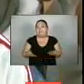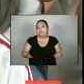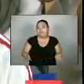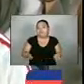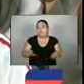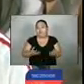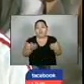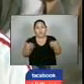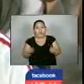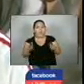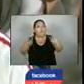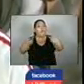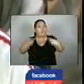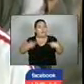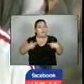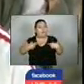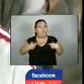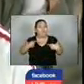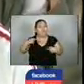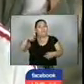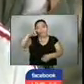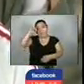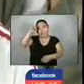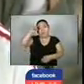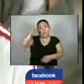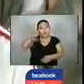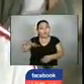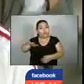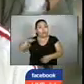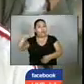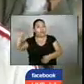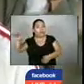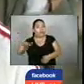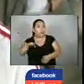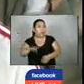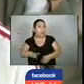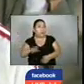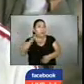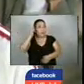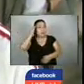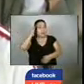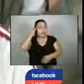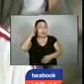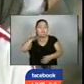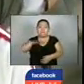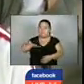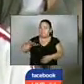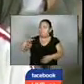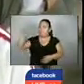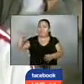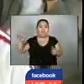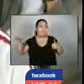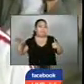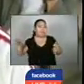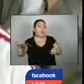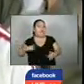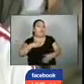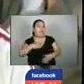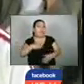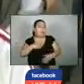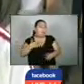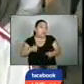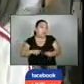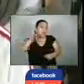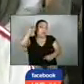de la oportunidad de poder seguir así legal, ya que pues hoy en día viajar así legalmente está bastante complicado,